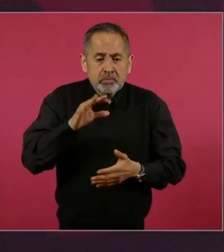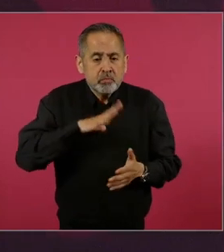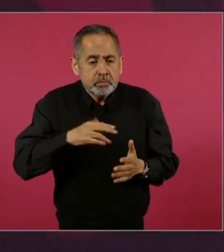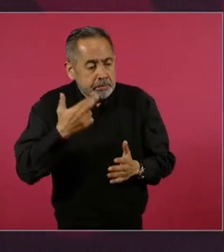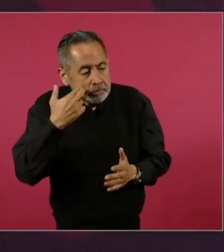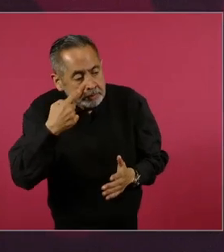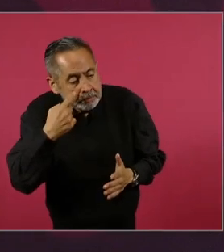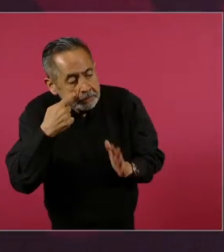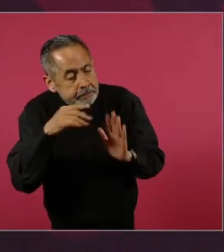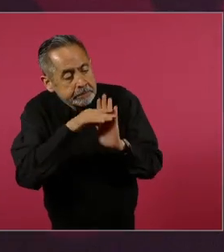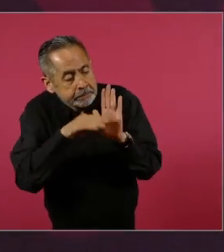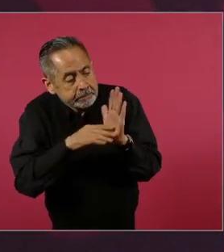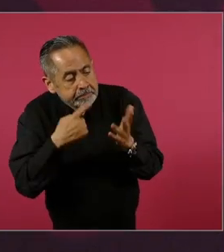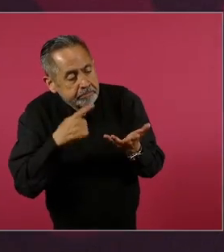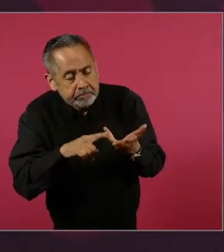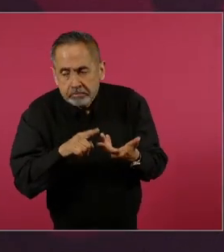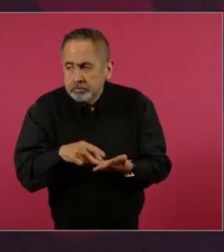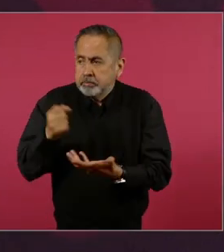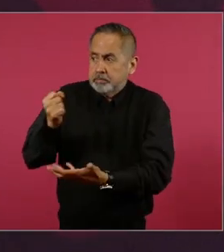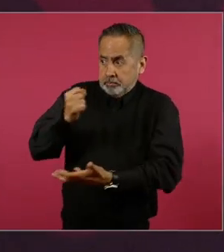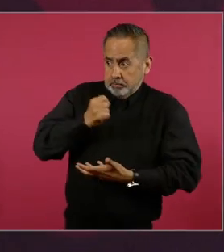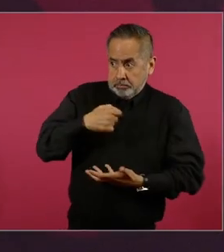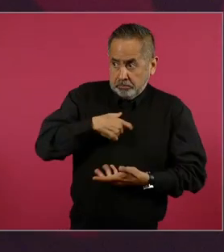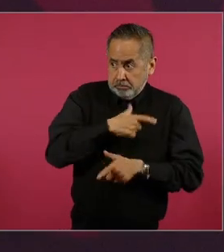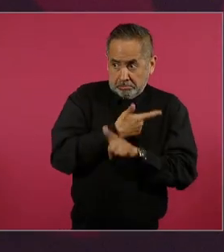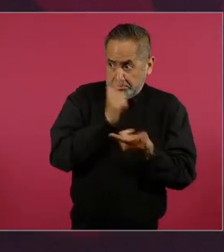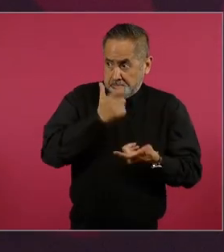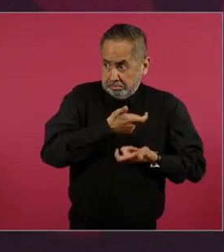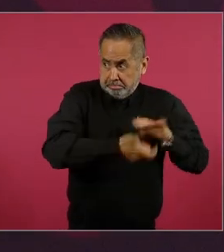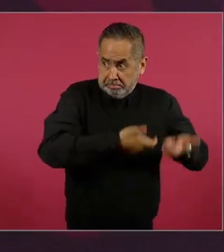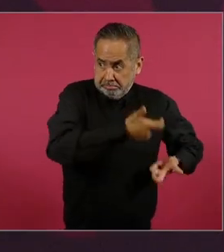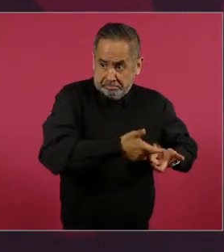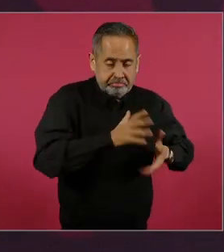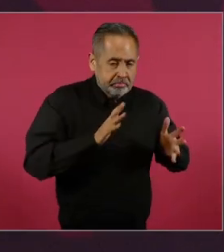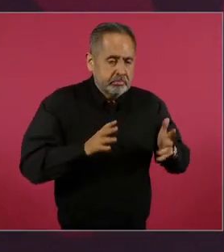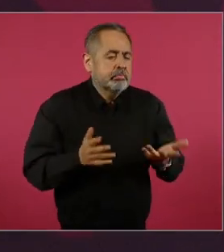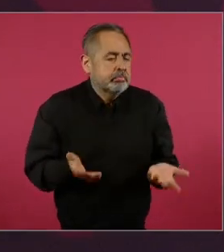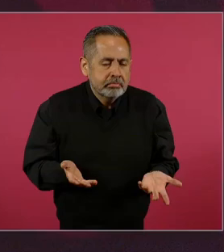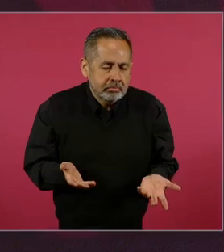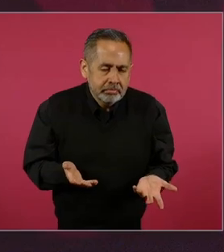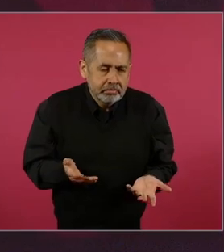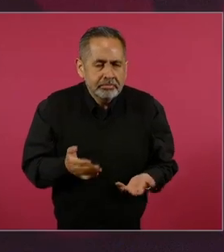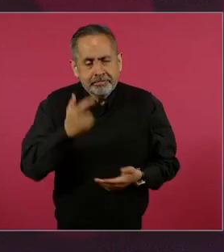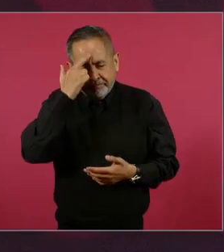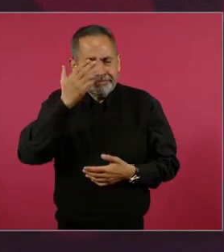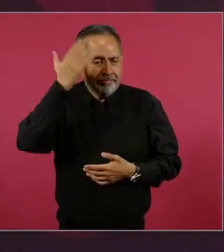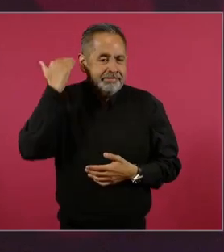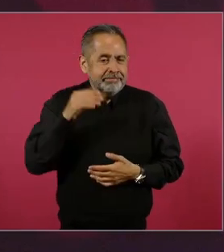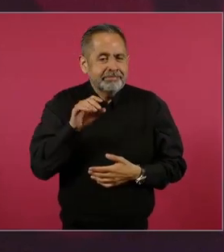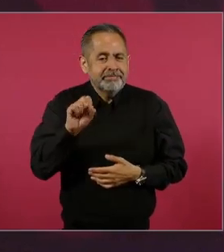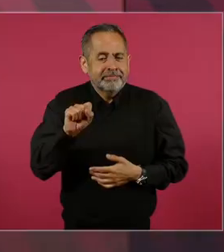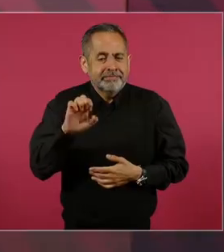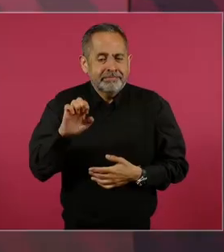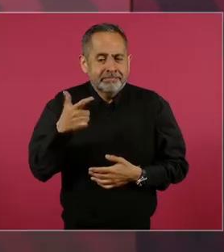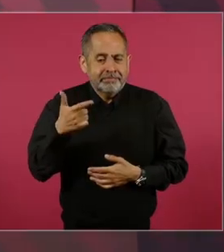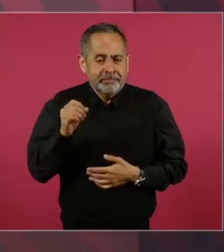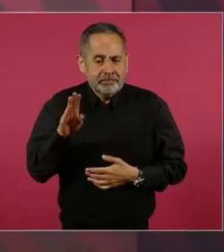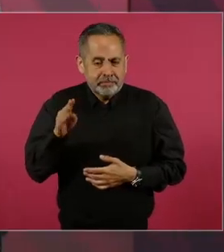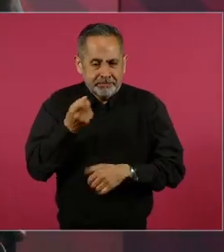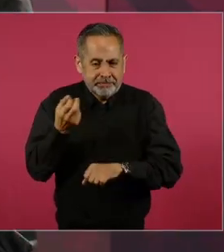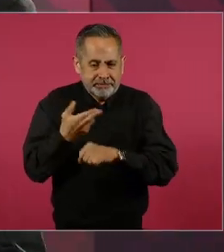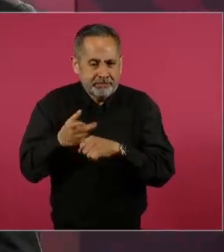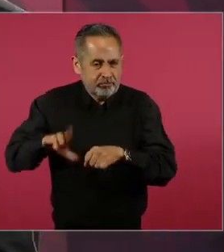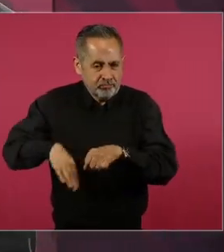no hay licitación. En la Secretaría de Gobernación, que era donde se manejaba el Fonden,